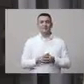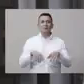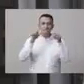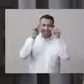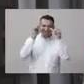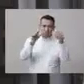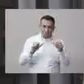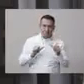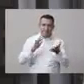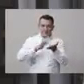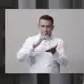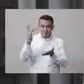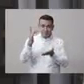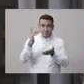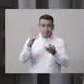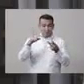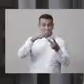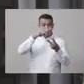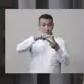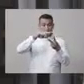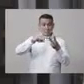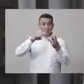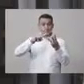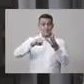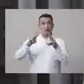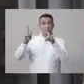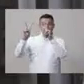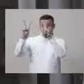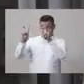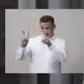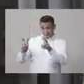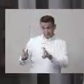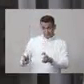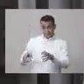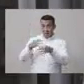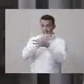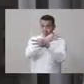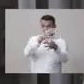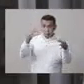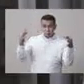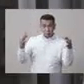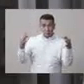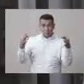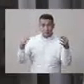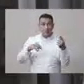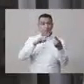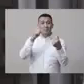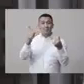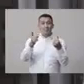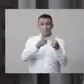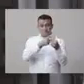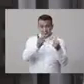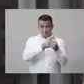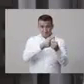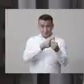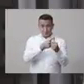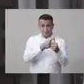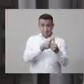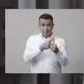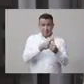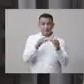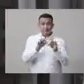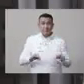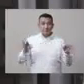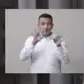en esta etapa de reapertura. El segundo, sobre el regreso a clases. Y por último, anunciarles